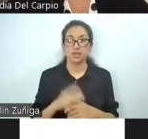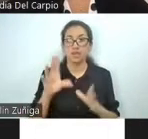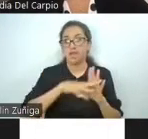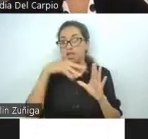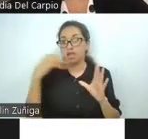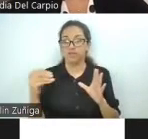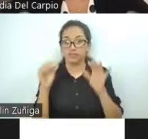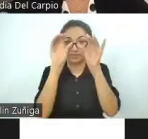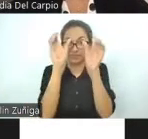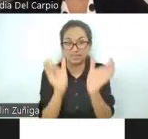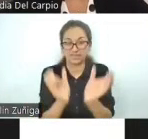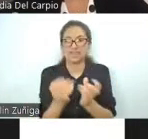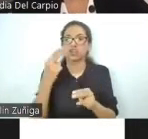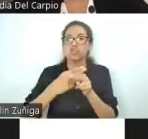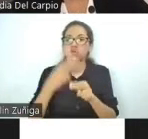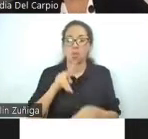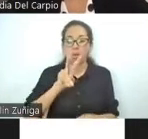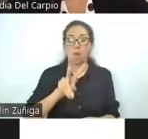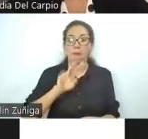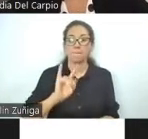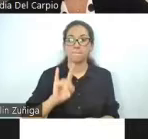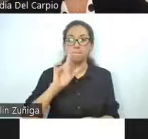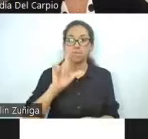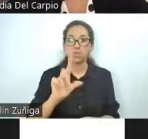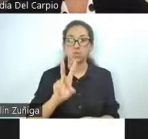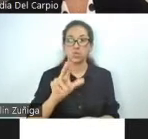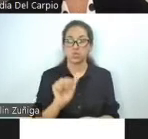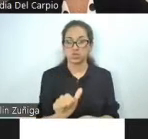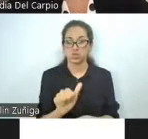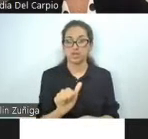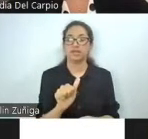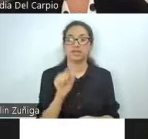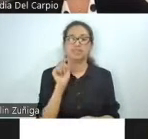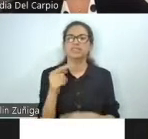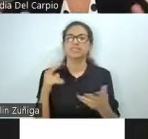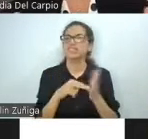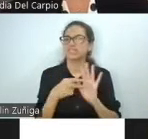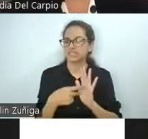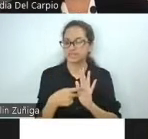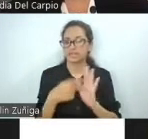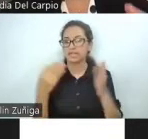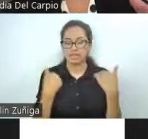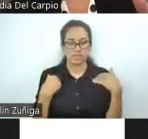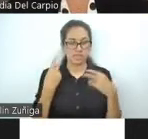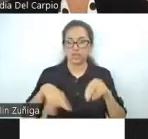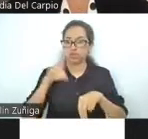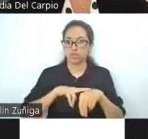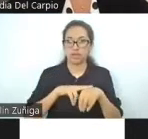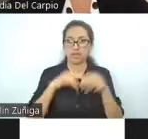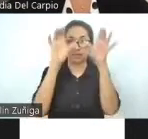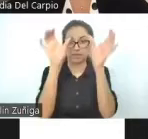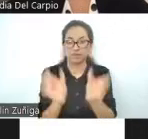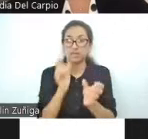es lo que vemos, es la vulva. Y la vulva tiene una serie de estructuras, cada una